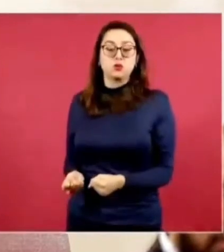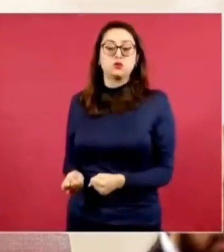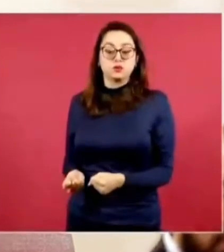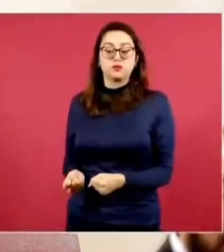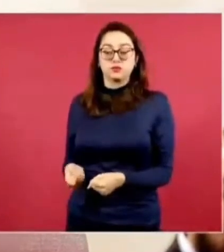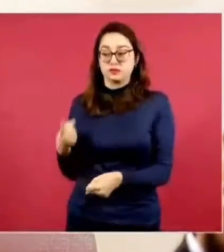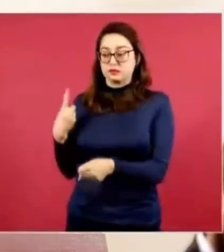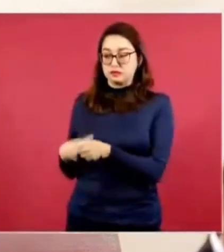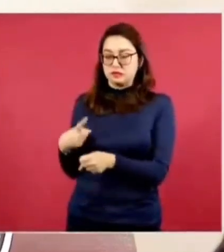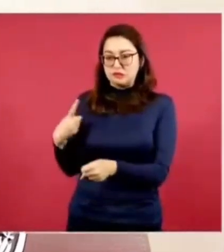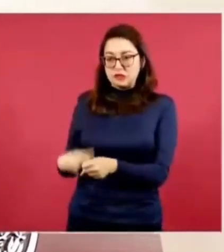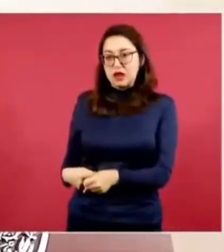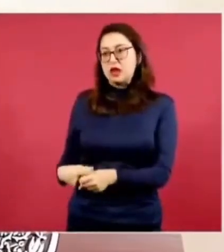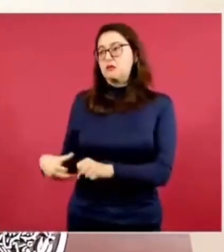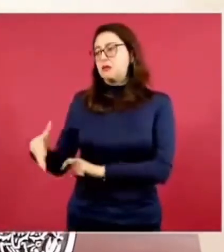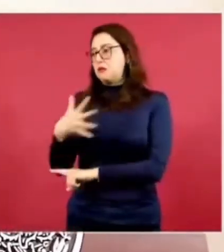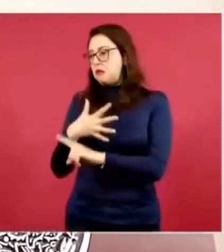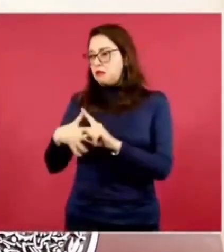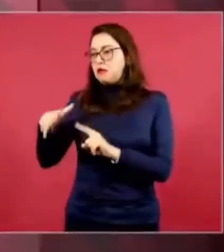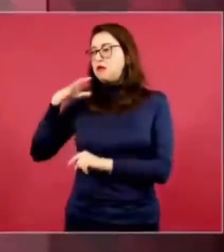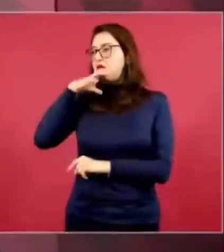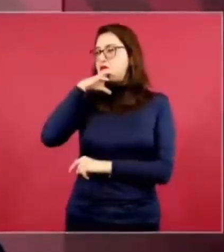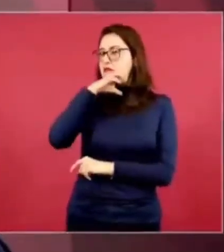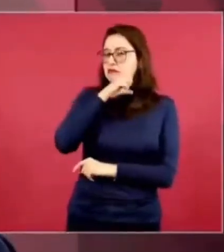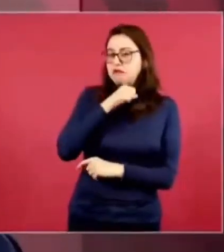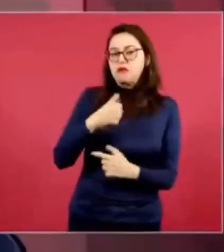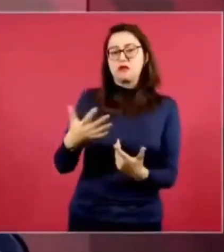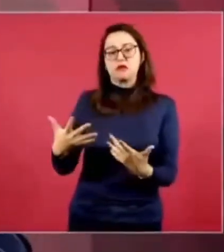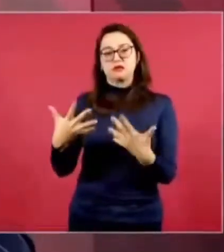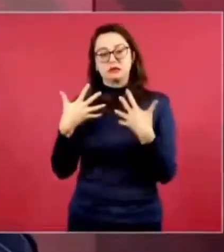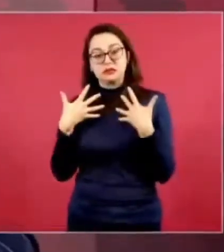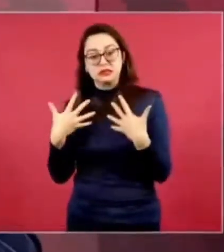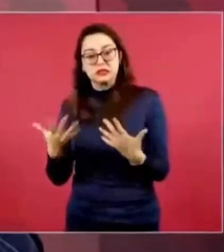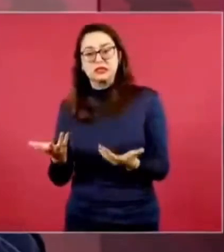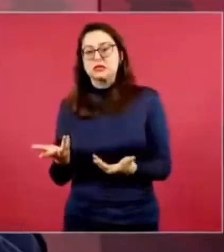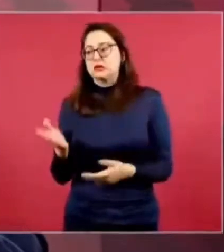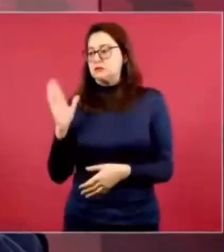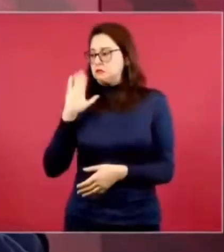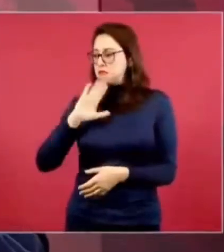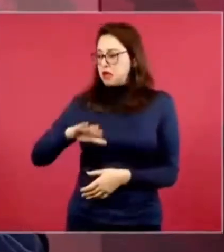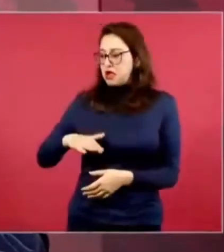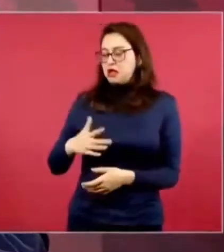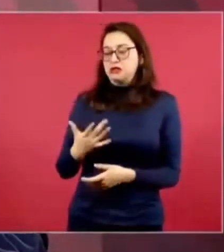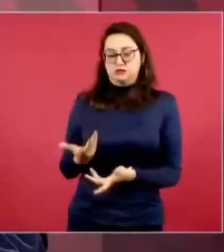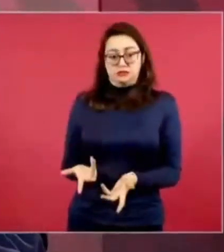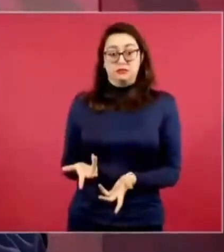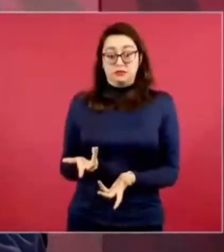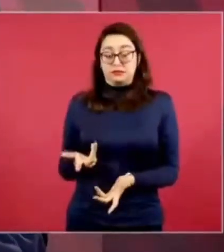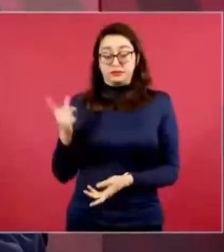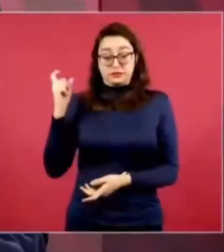el ambiente el clima mal sano el